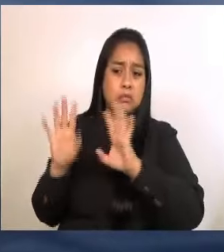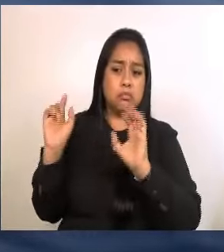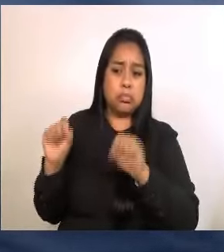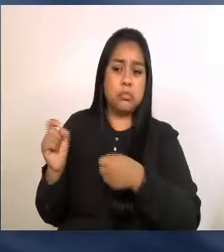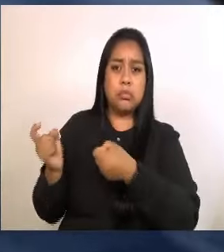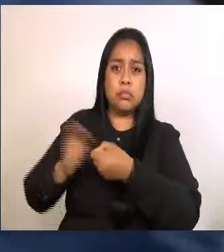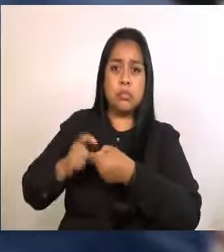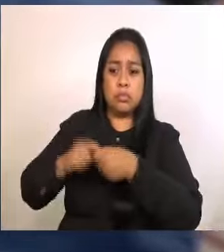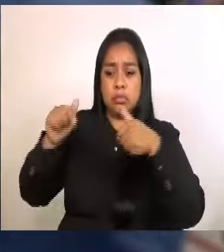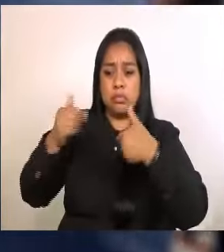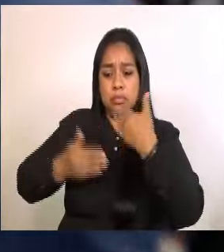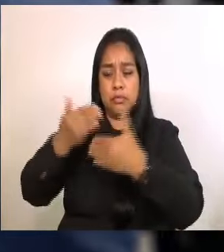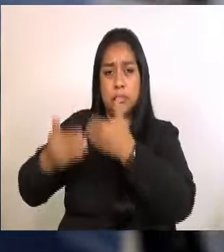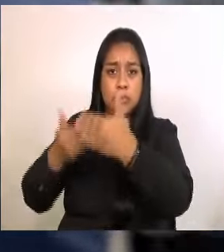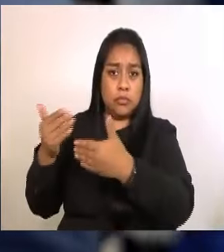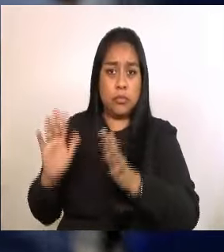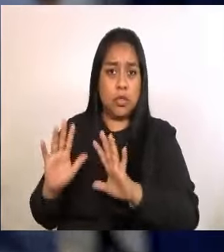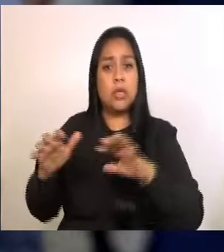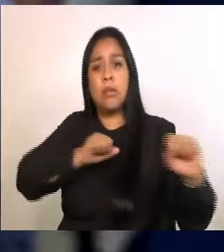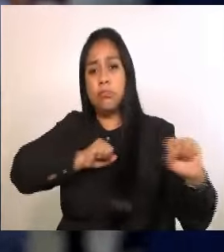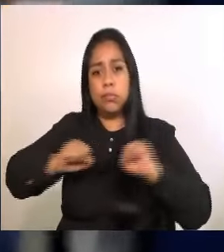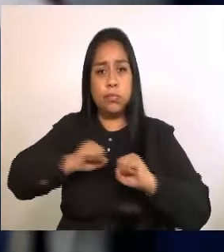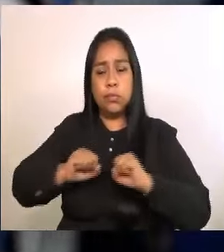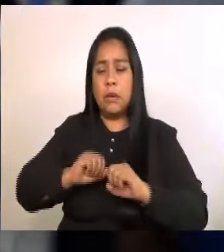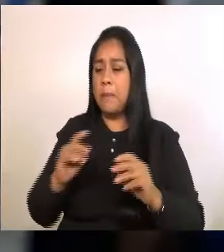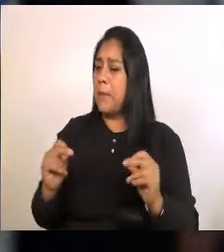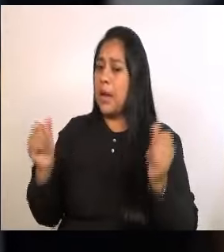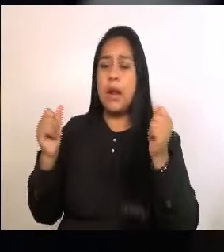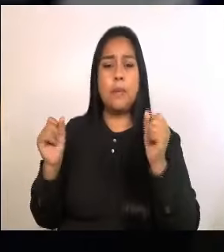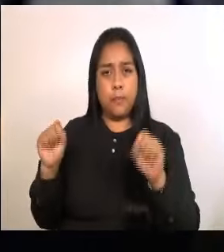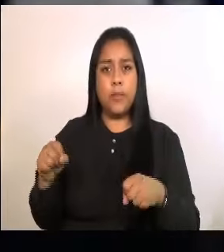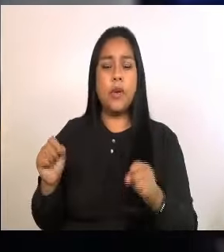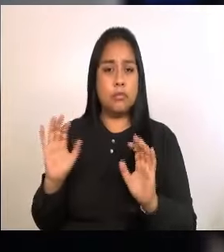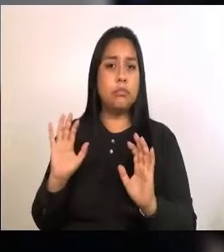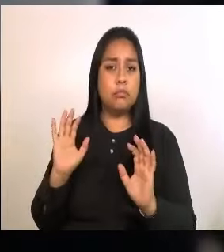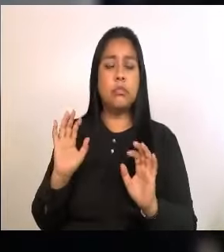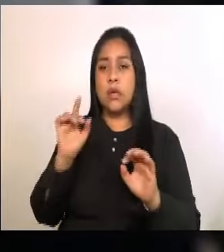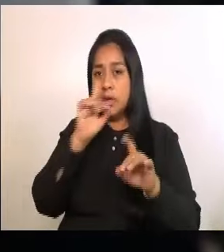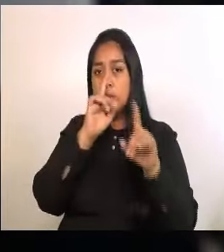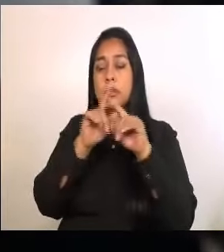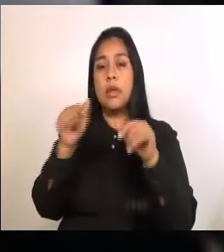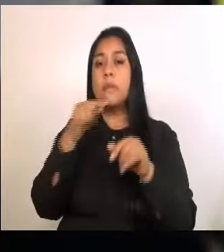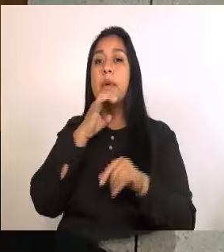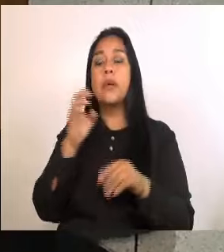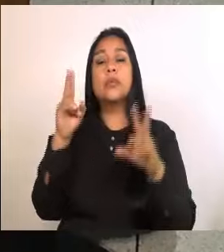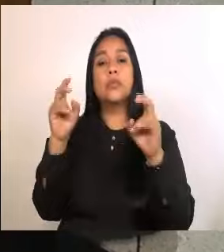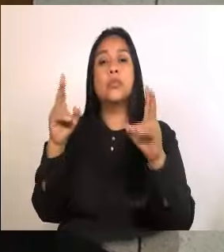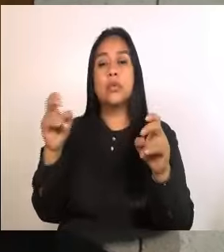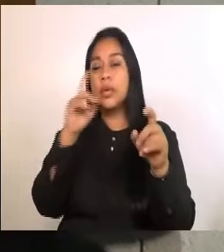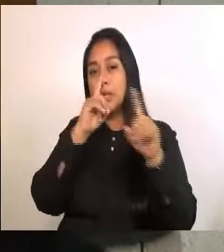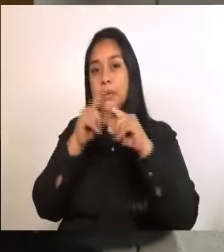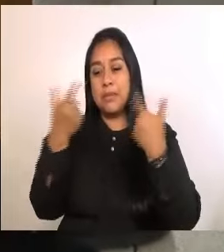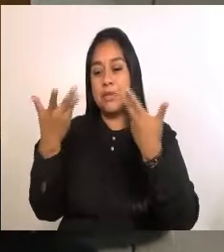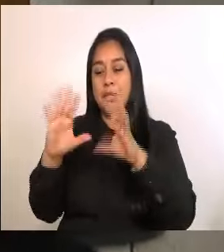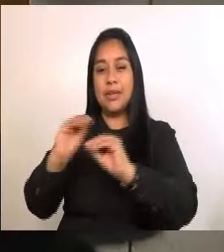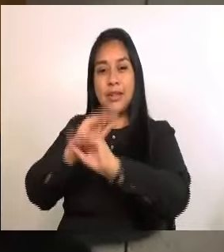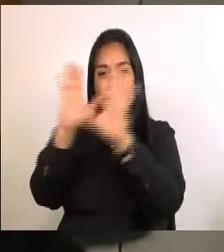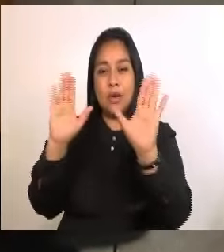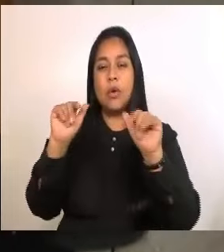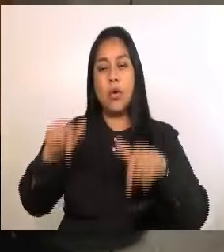participar en este proceso, de actuar de la manera más rápida posible. Es un tema que estamos claros, se tiene que resolver con